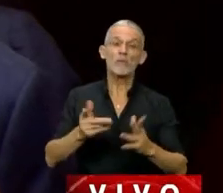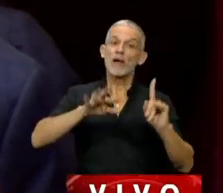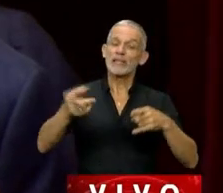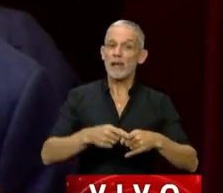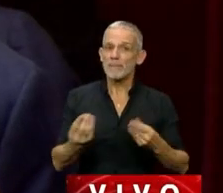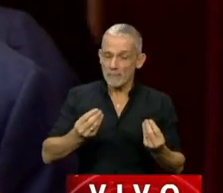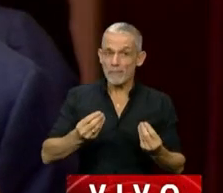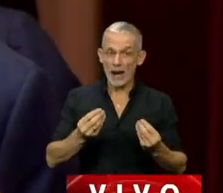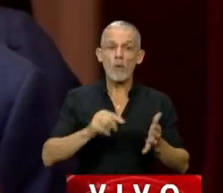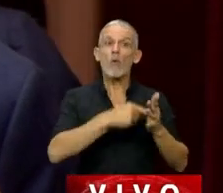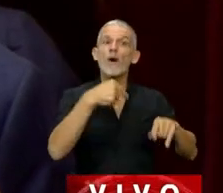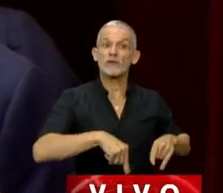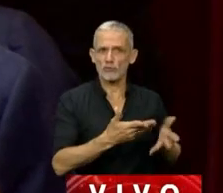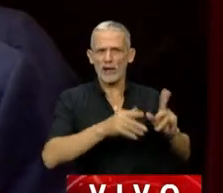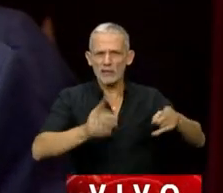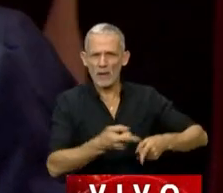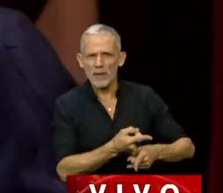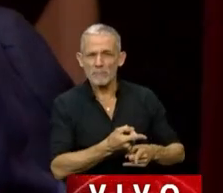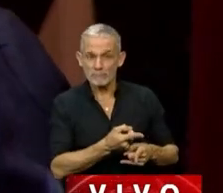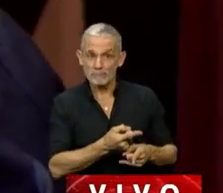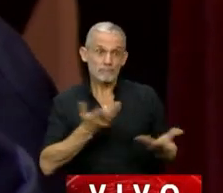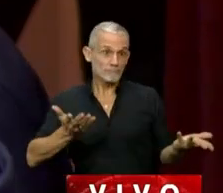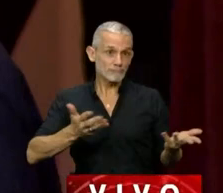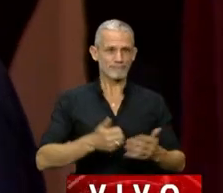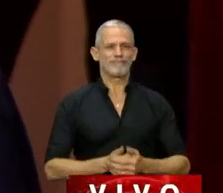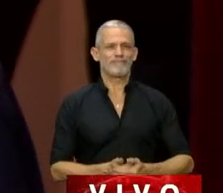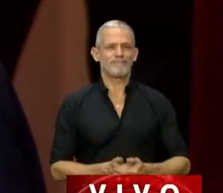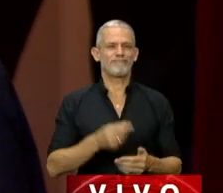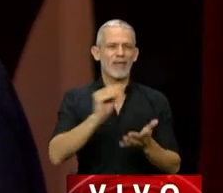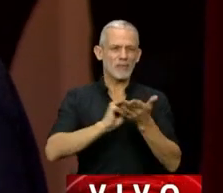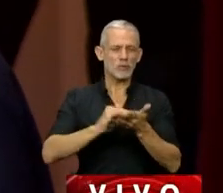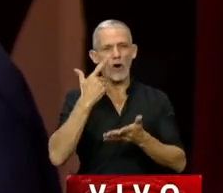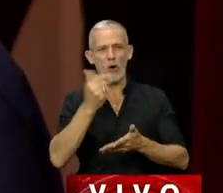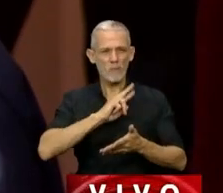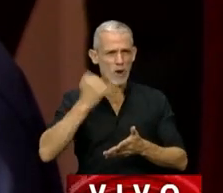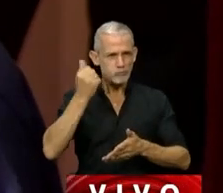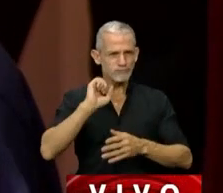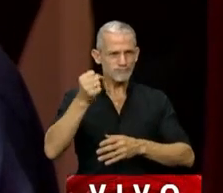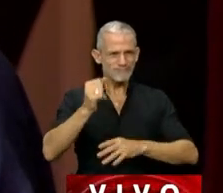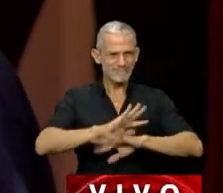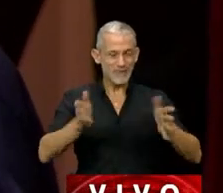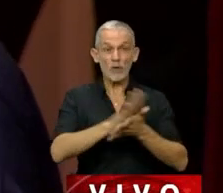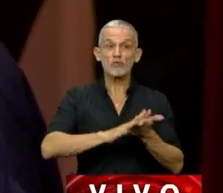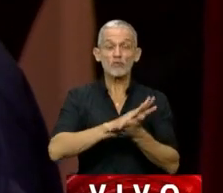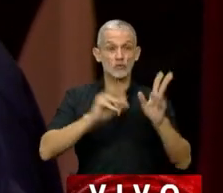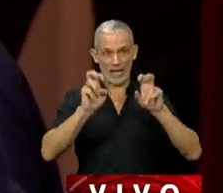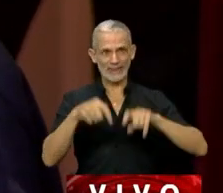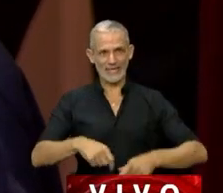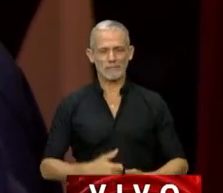Emergencia para la Ciudad de Buenos Aires, por lo que ya contaron muchos de los diputados y diputadas que hablaron, que viene a solucionar este